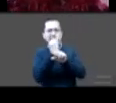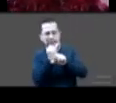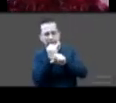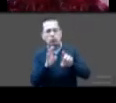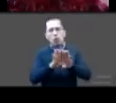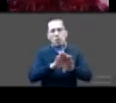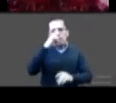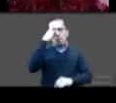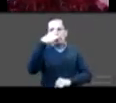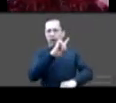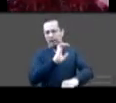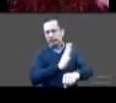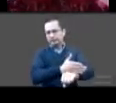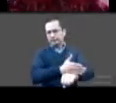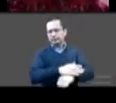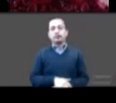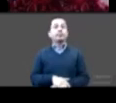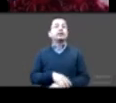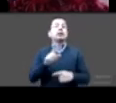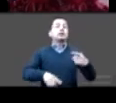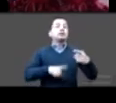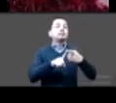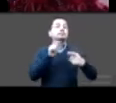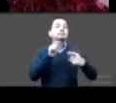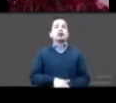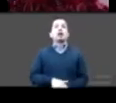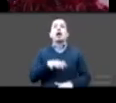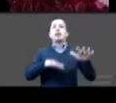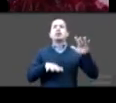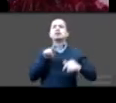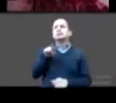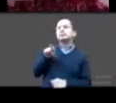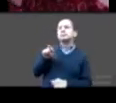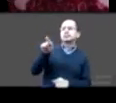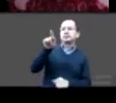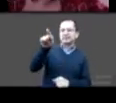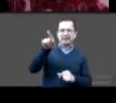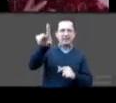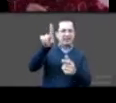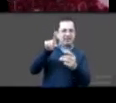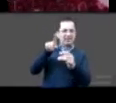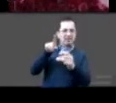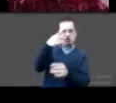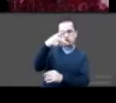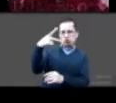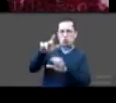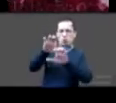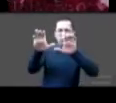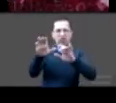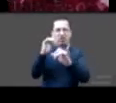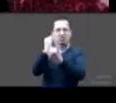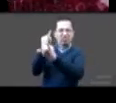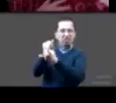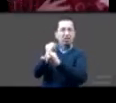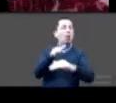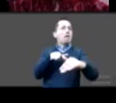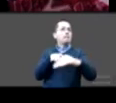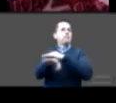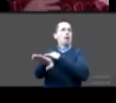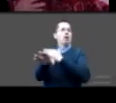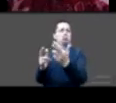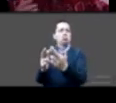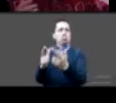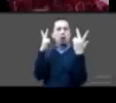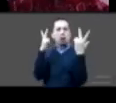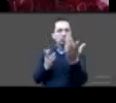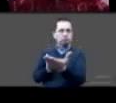¿no? Los ataques contra sistemas y datos informáticos, tenemos mucho la usurpación de identidad, estafas,